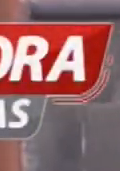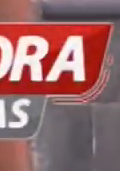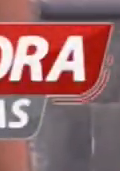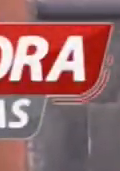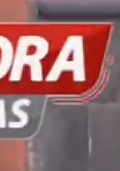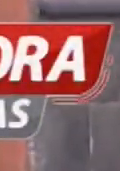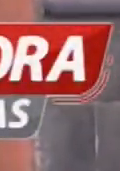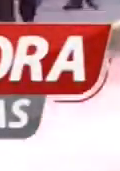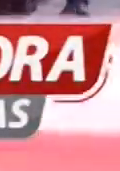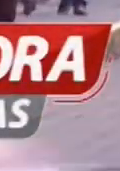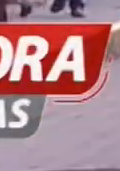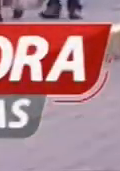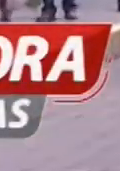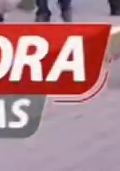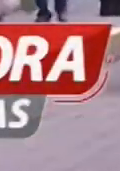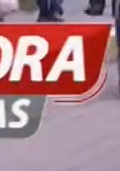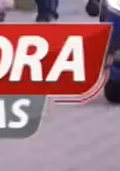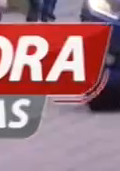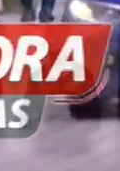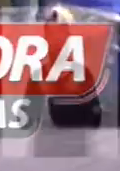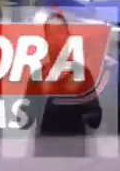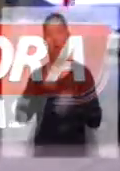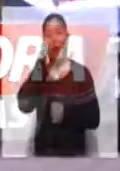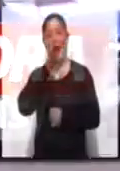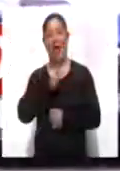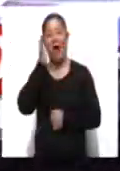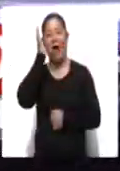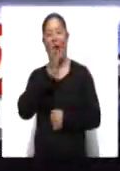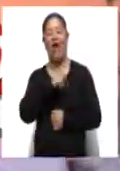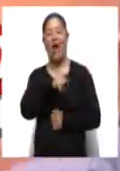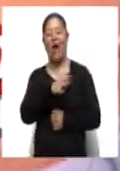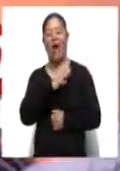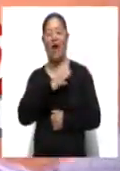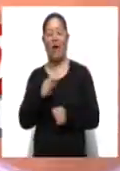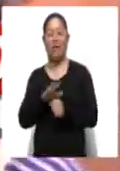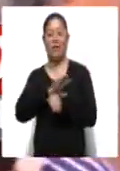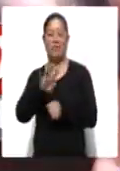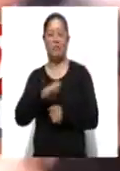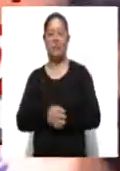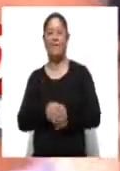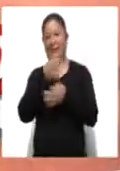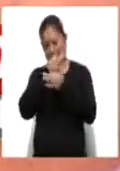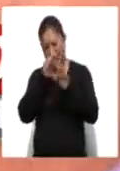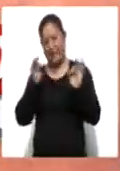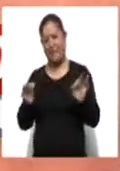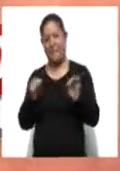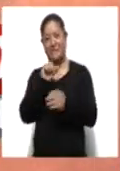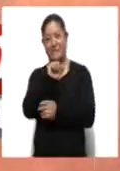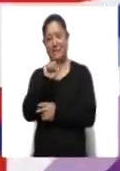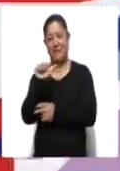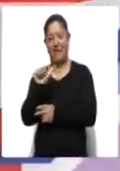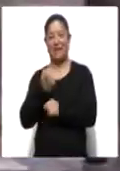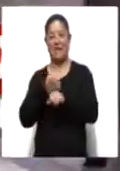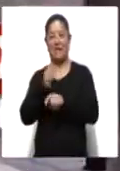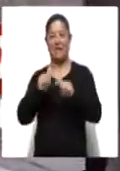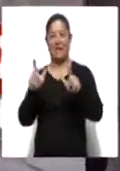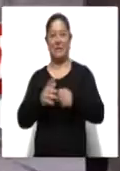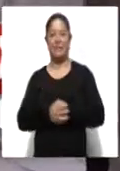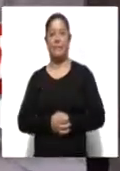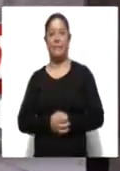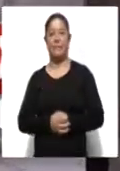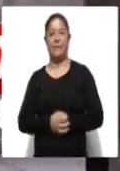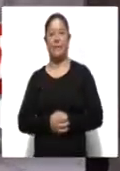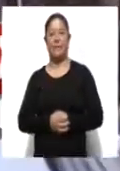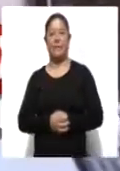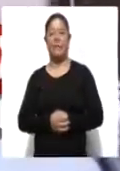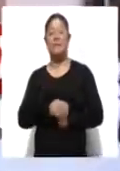los jóvenes no deben relajar las medidas sanitarias ante el COVID-19, advierte la Secretaría de Salud del Estado.